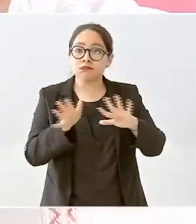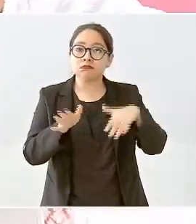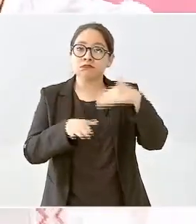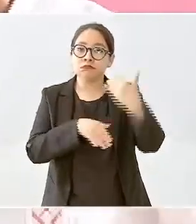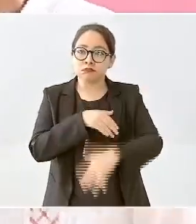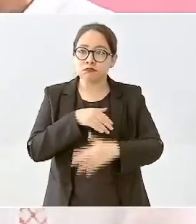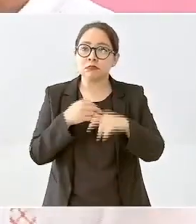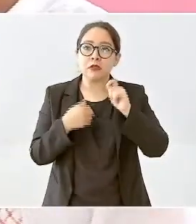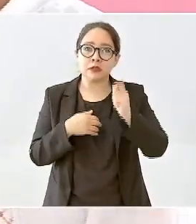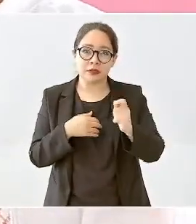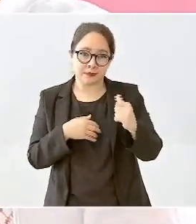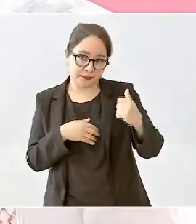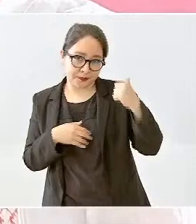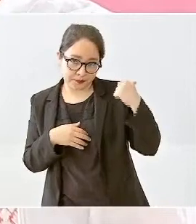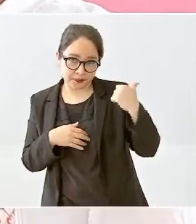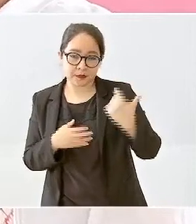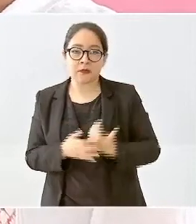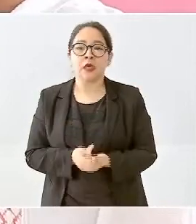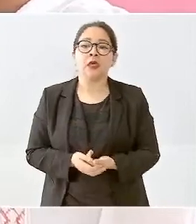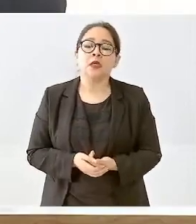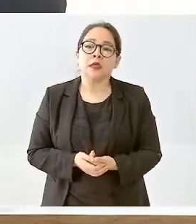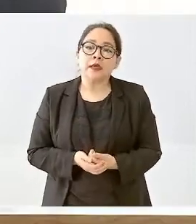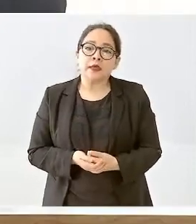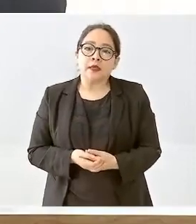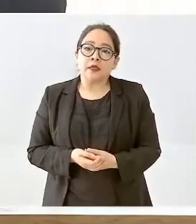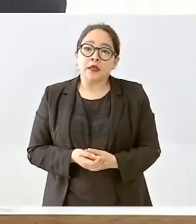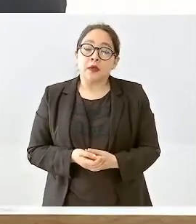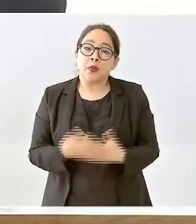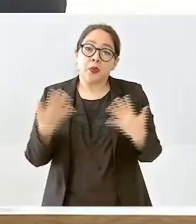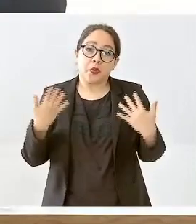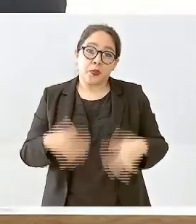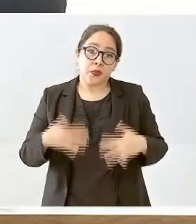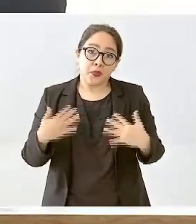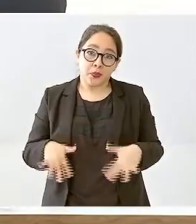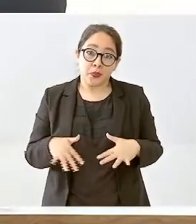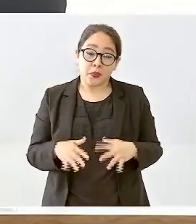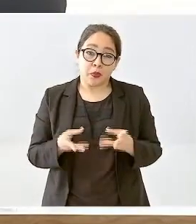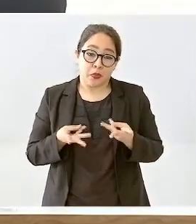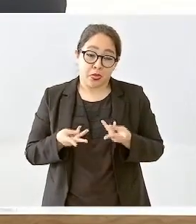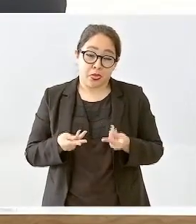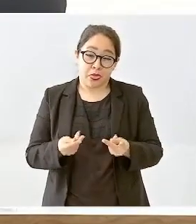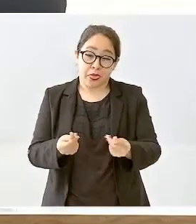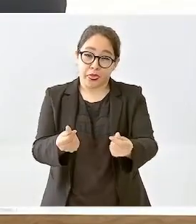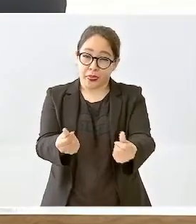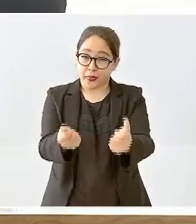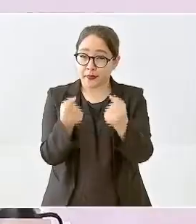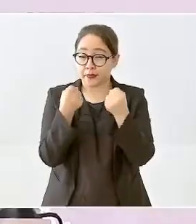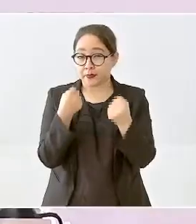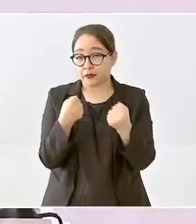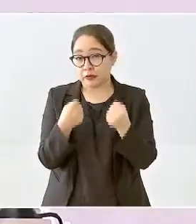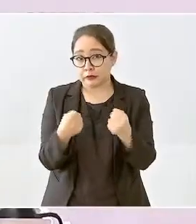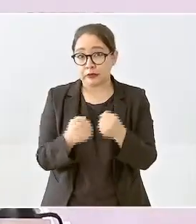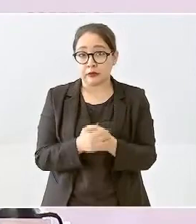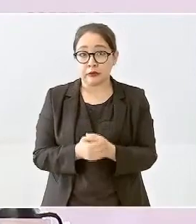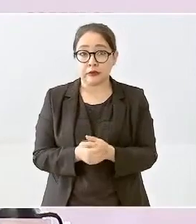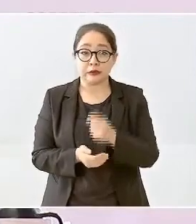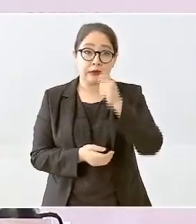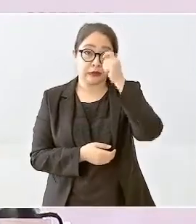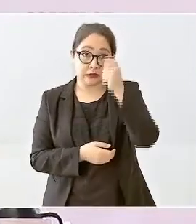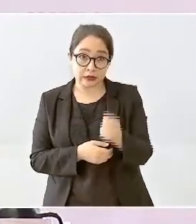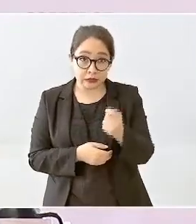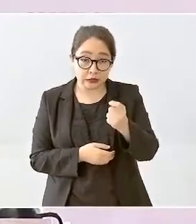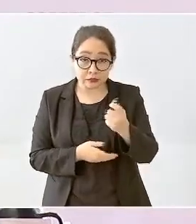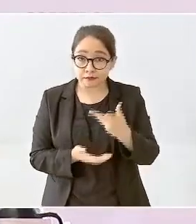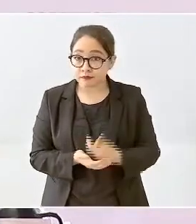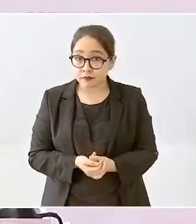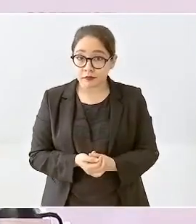nos da precisamente atrás, que lleva una inversión enorme que significó no